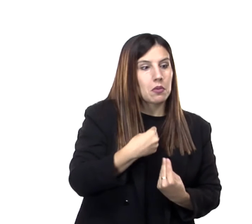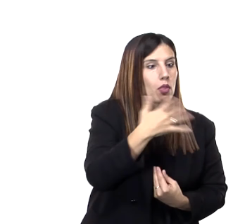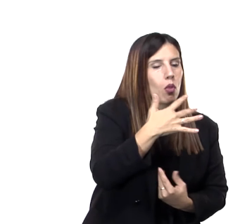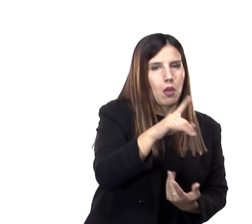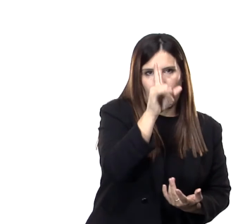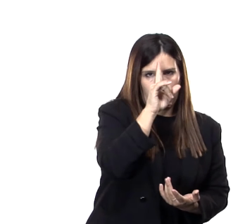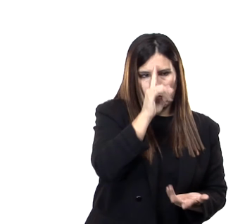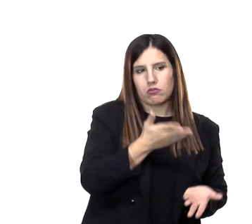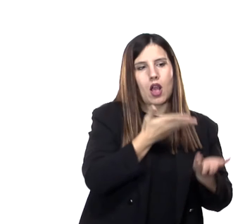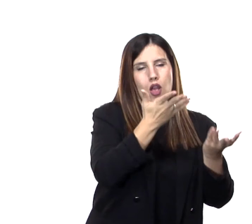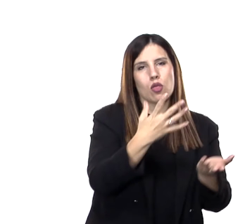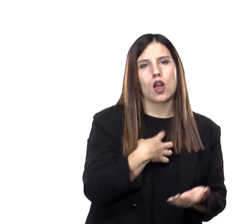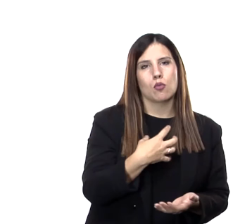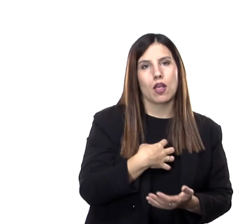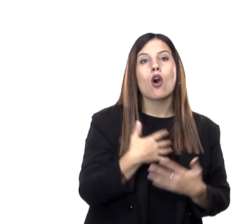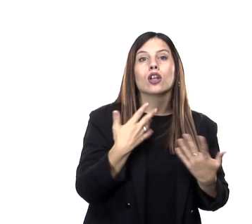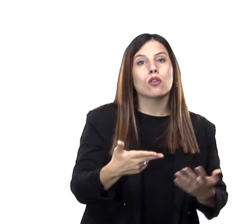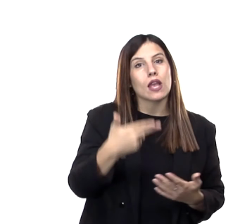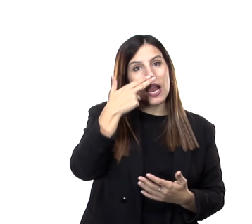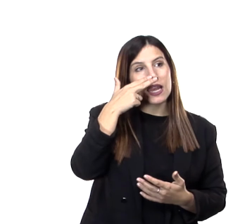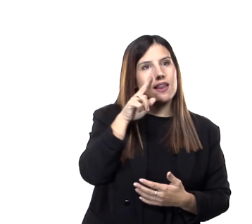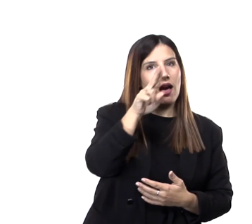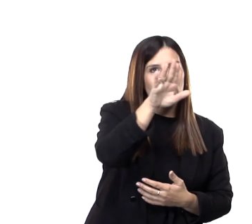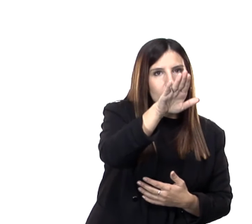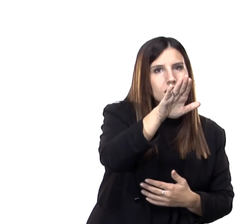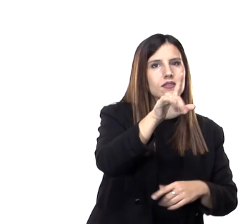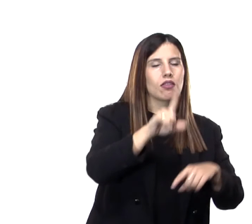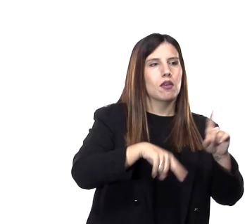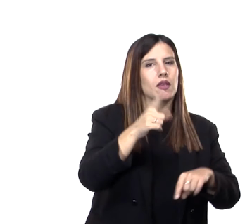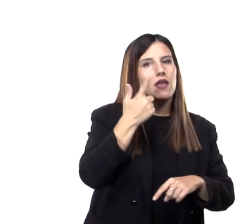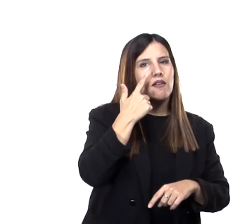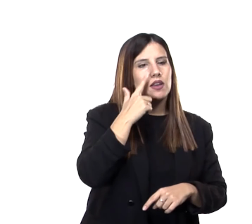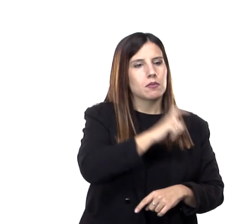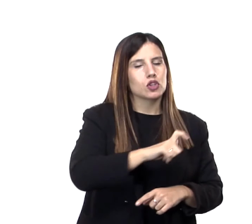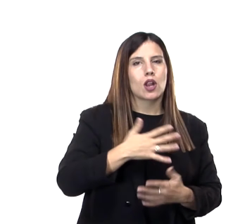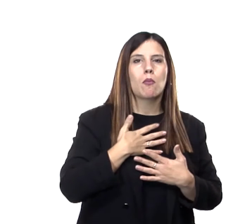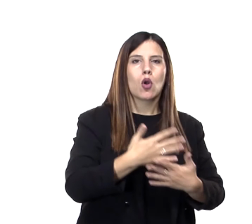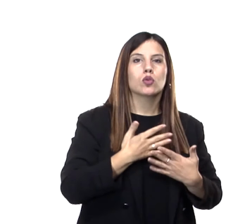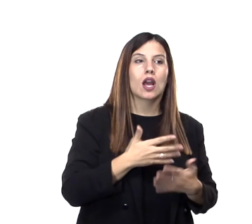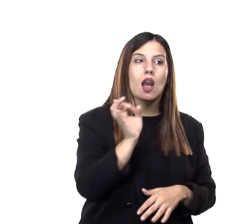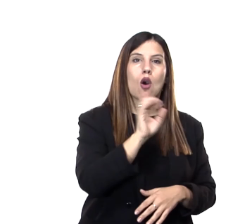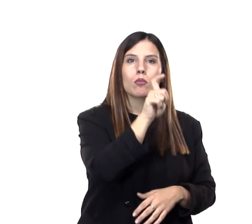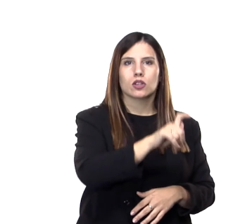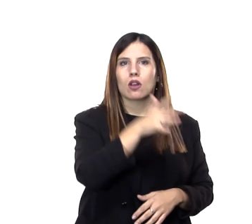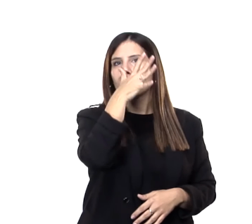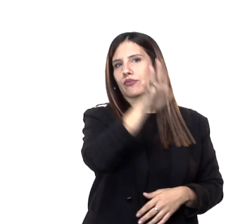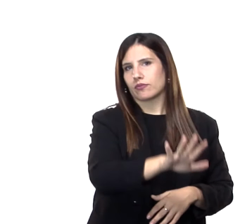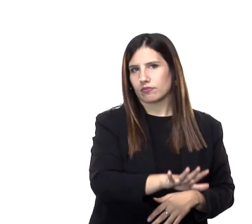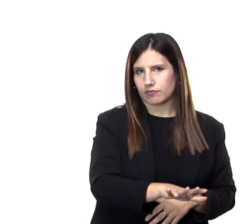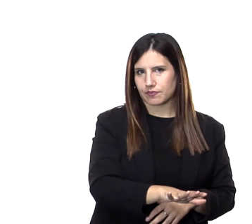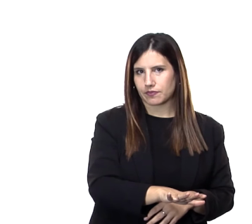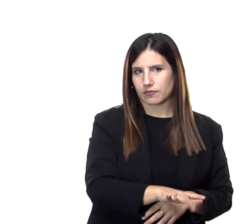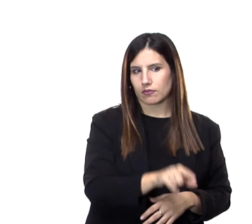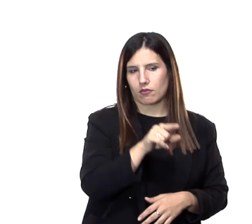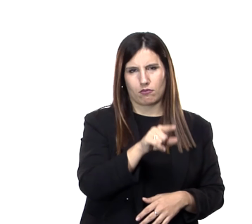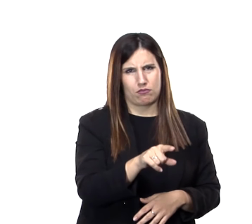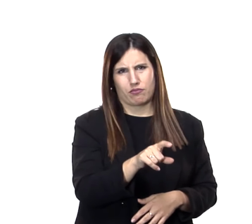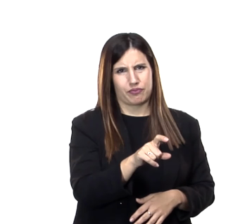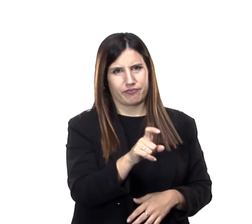con lo cual los nazis tenían que depender de que la gente se entregan a sí misma o que algún vecino no se entregara y eso era muy